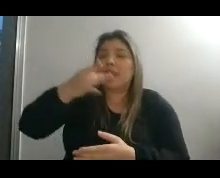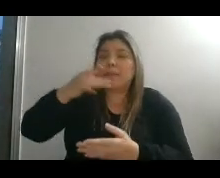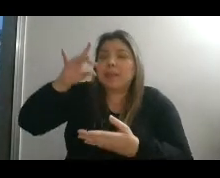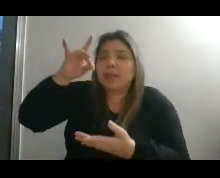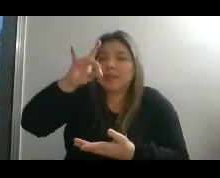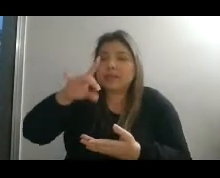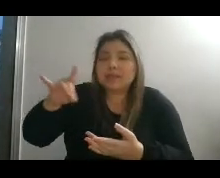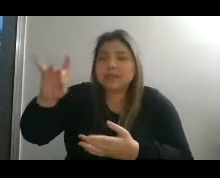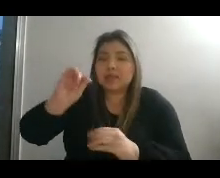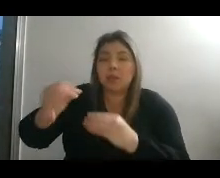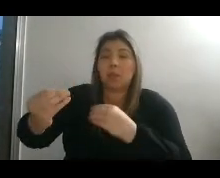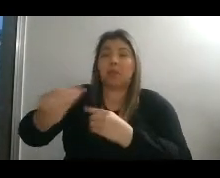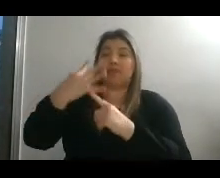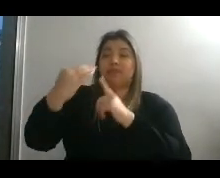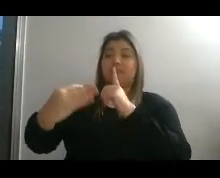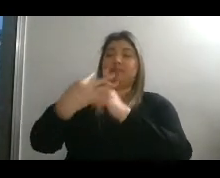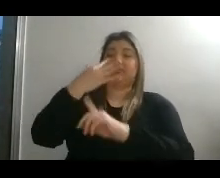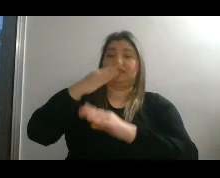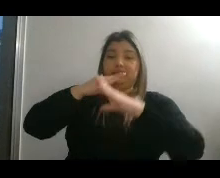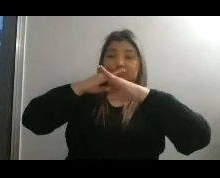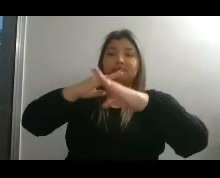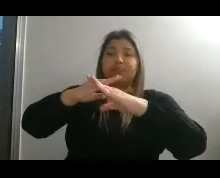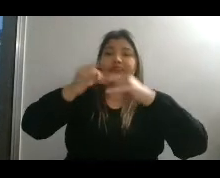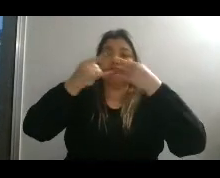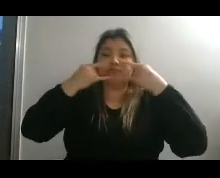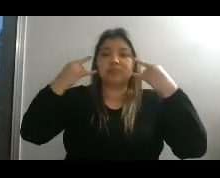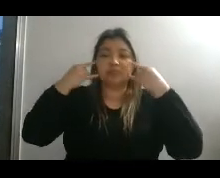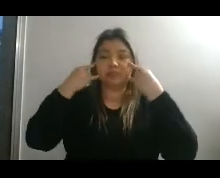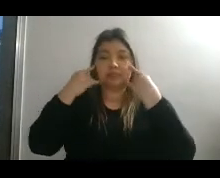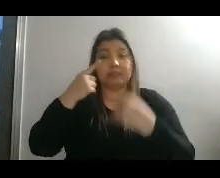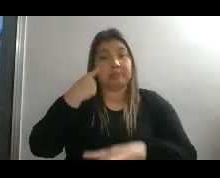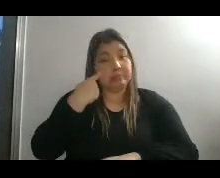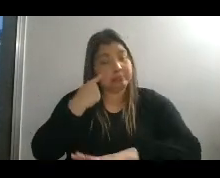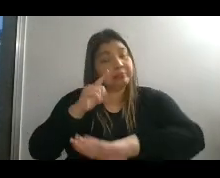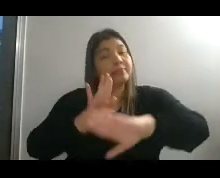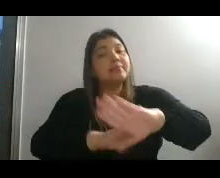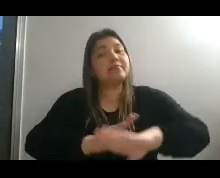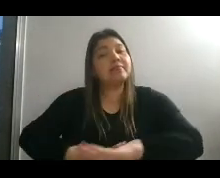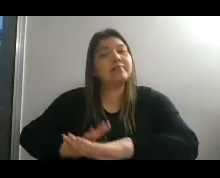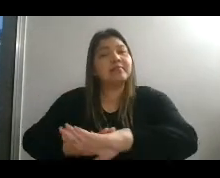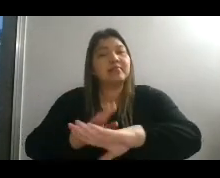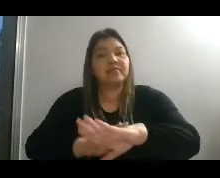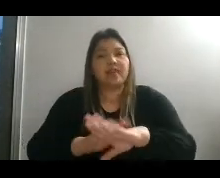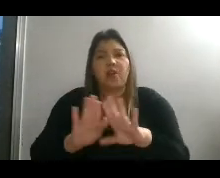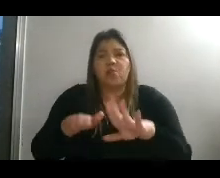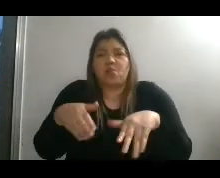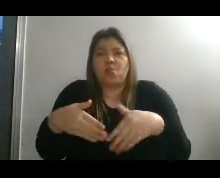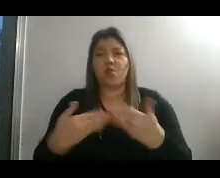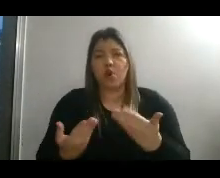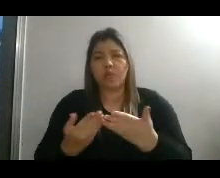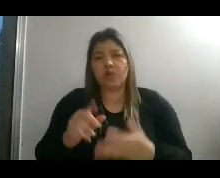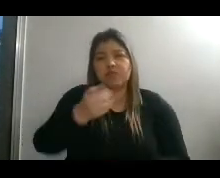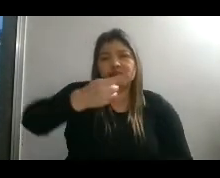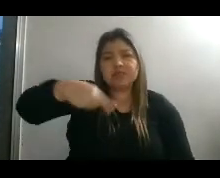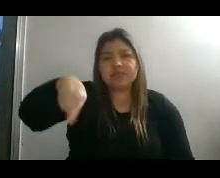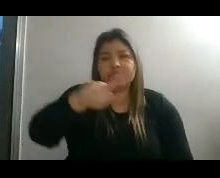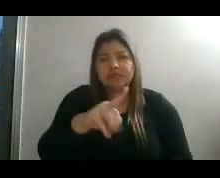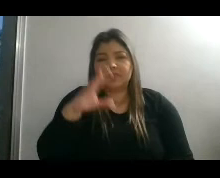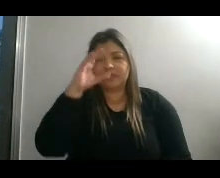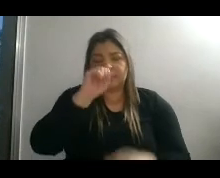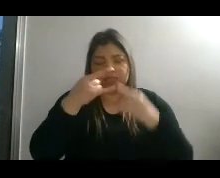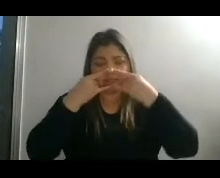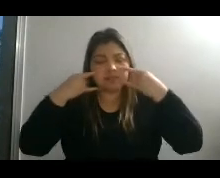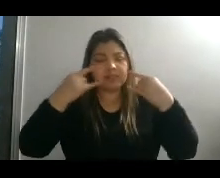algo en lo que yo me quiero detener y quiero hacer mucho énfasis y los quiero invitar, es a cómo estamos identificando esa